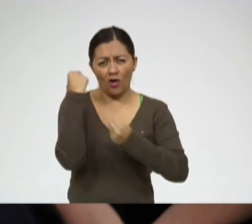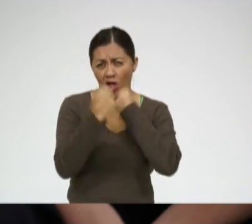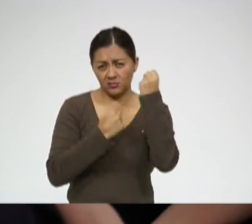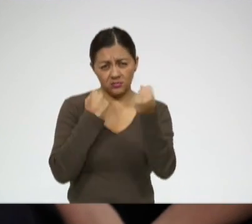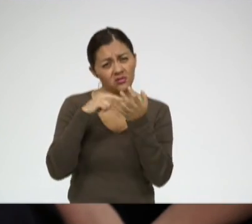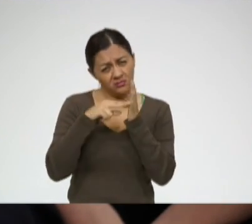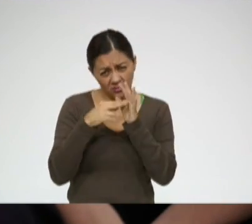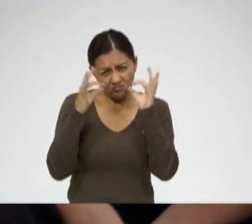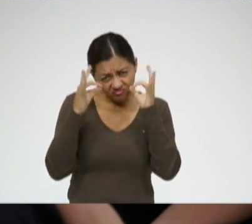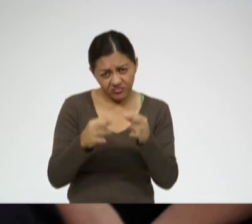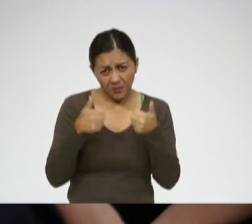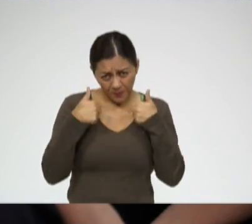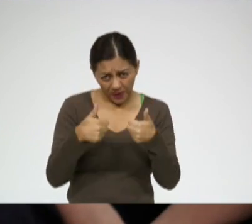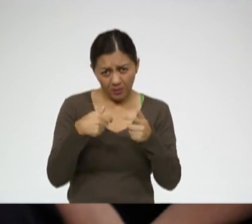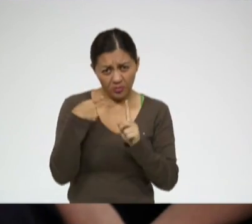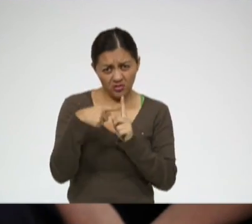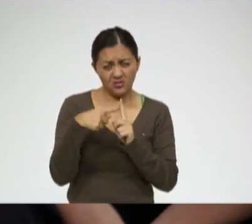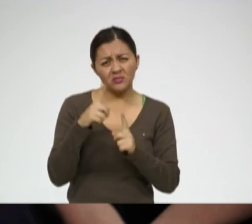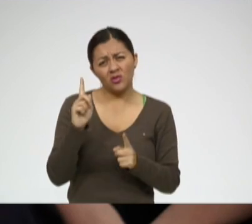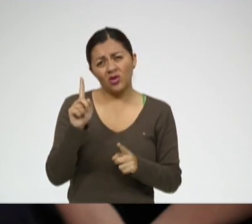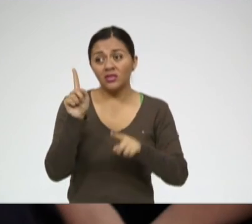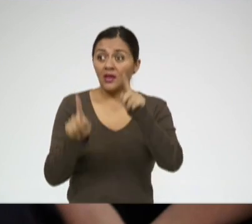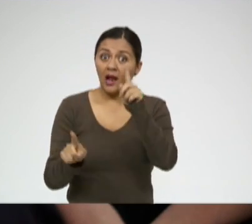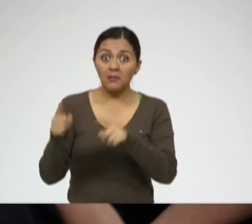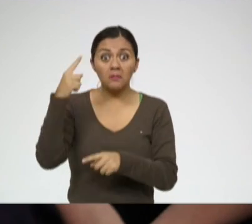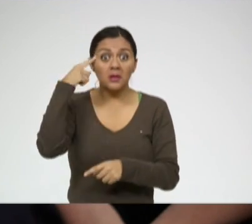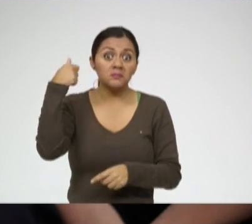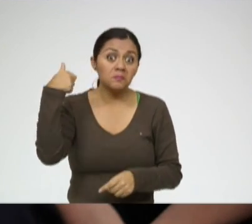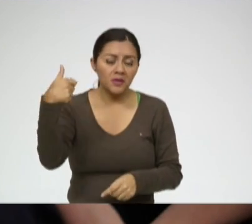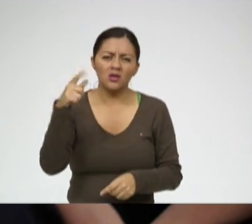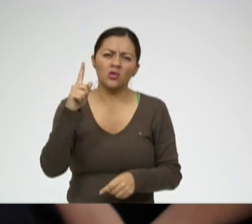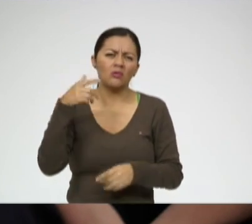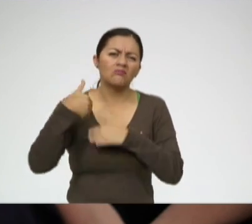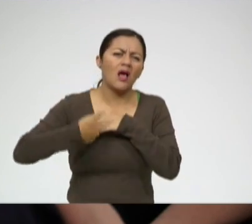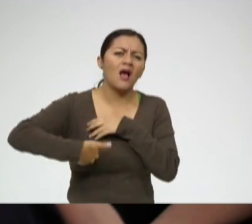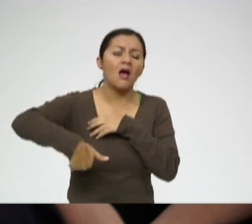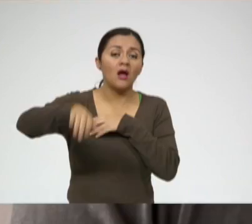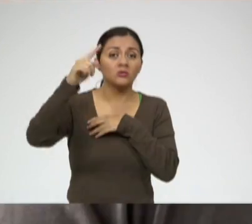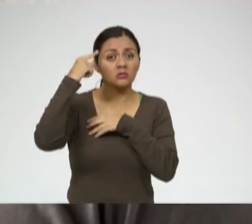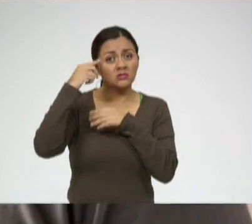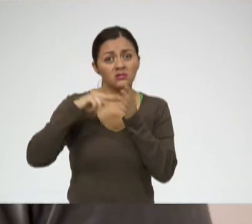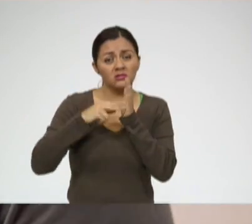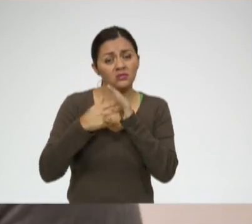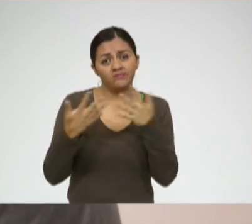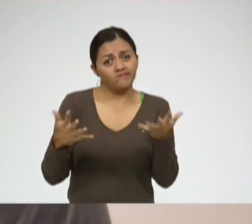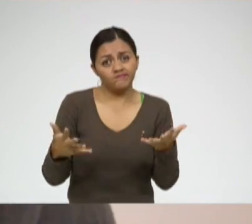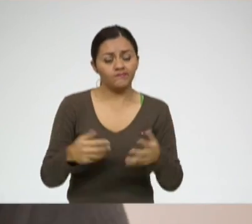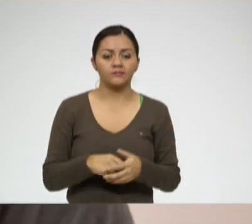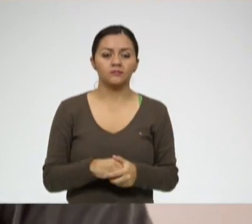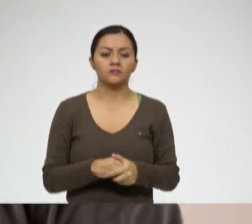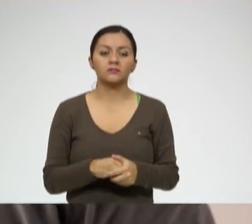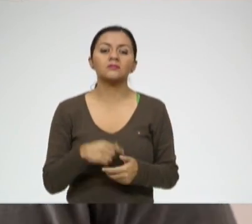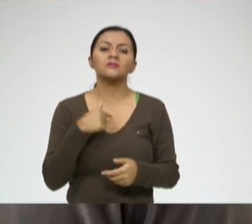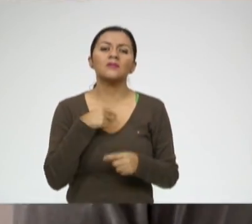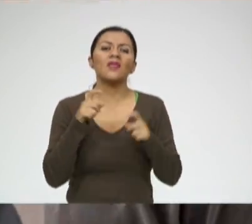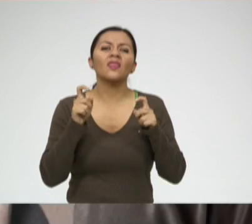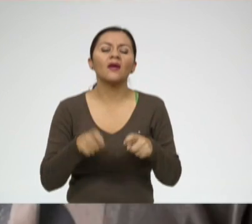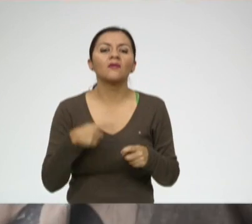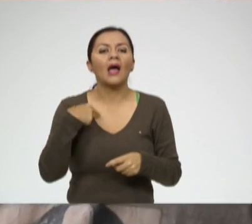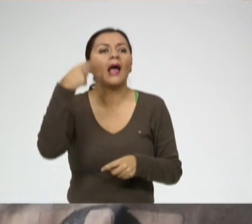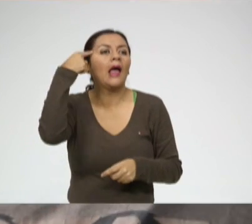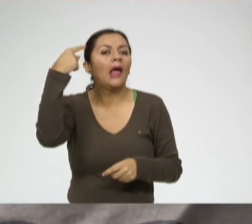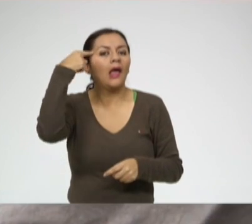bueno. Tal vez ellos creerán que traerá algo bueno, pero a lo largo se darán cuenta que no. Esto no es de tratar, sino de